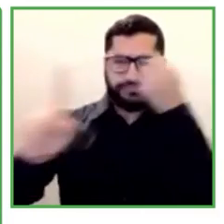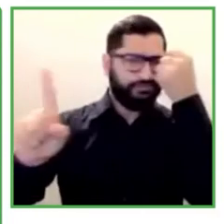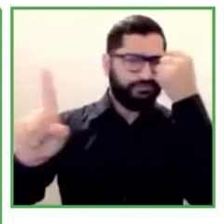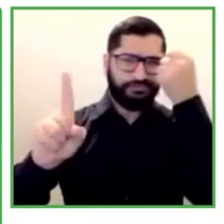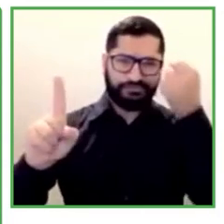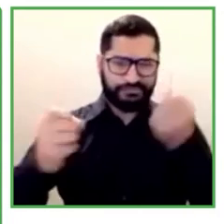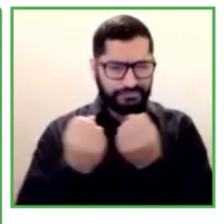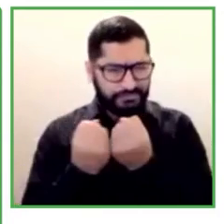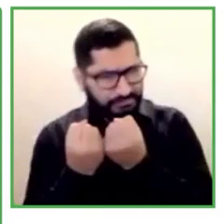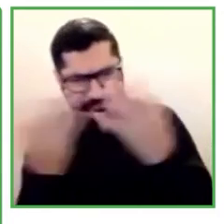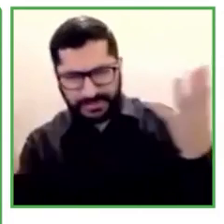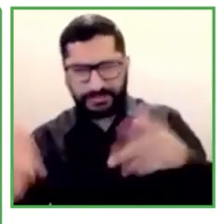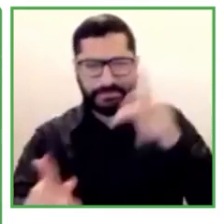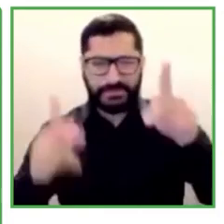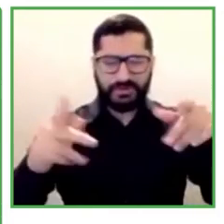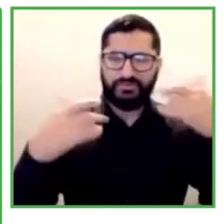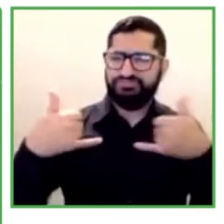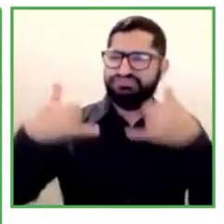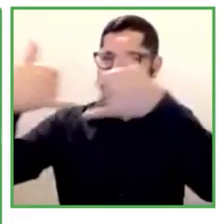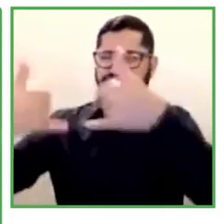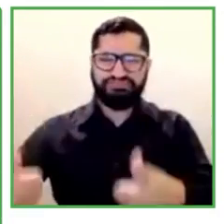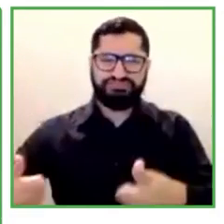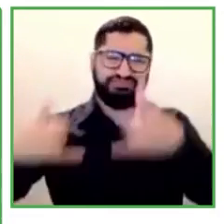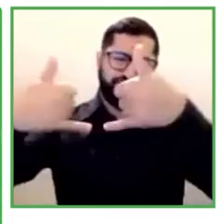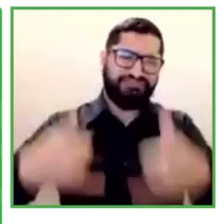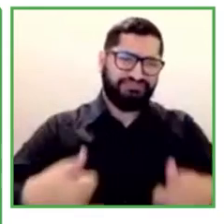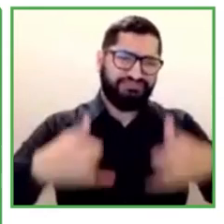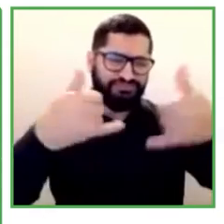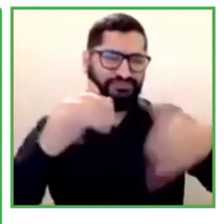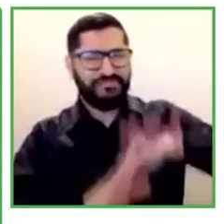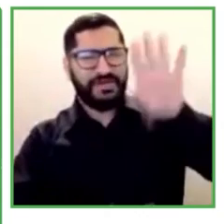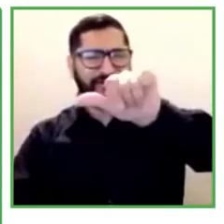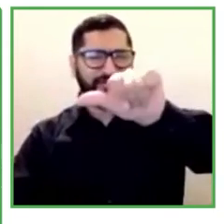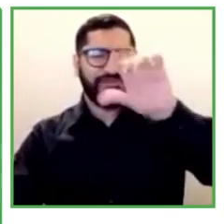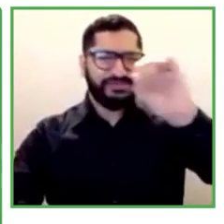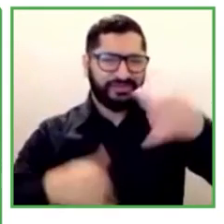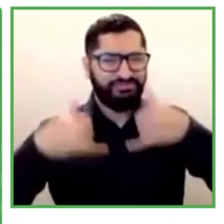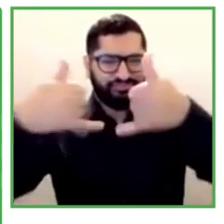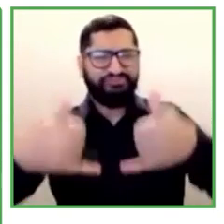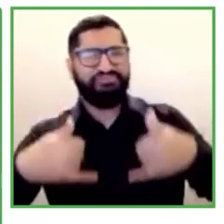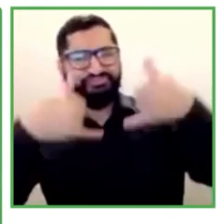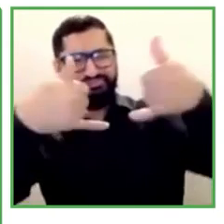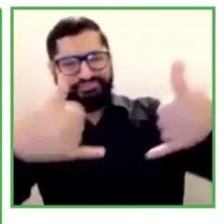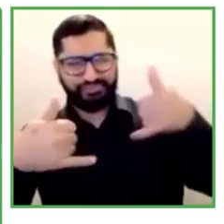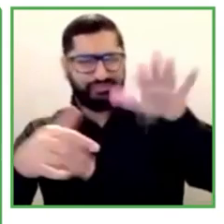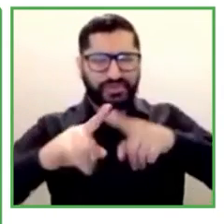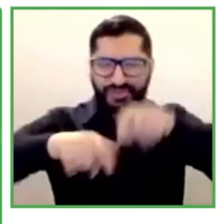60 premios que tienen que ver con diversidad y con inclusión.